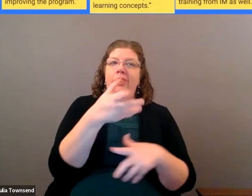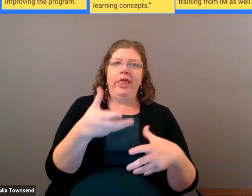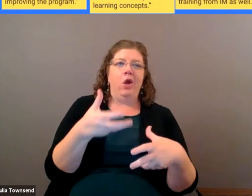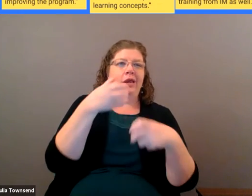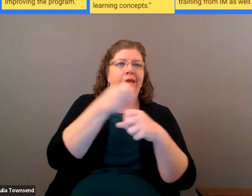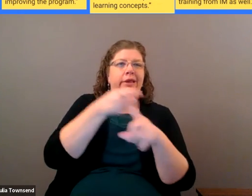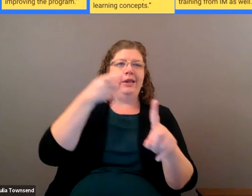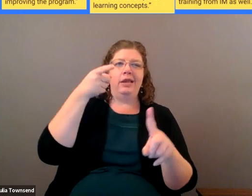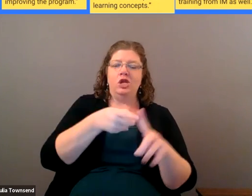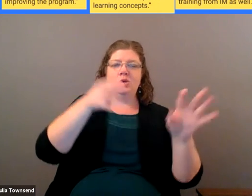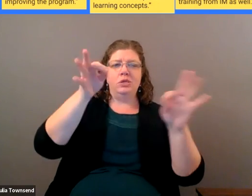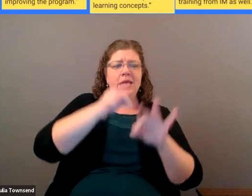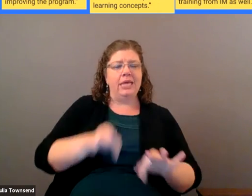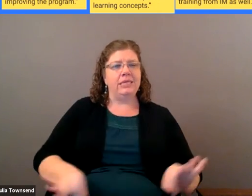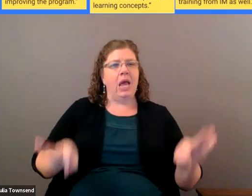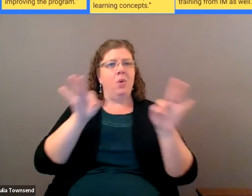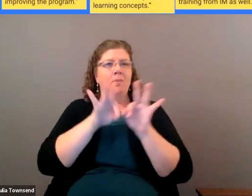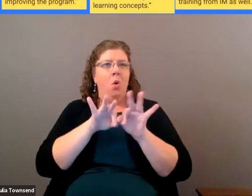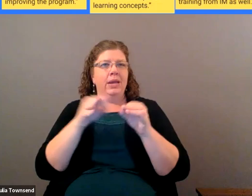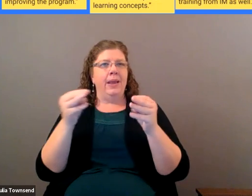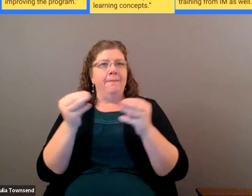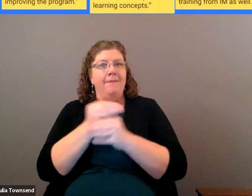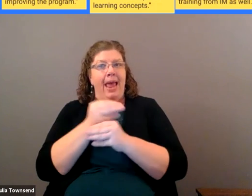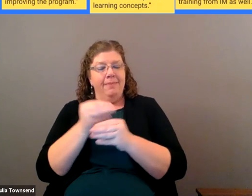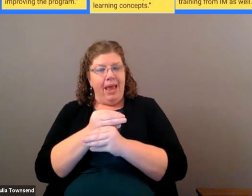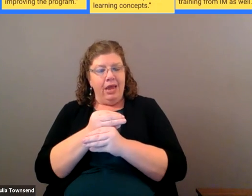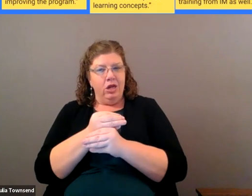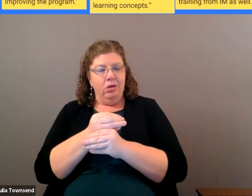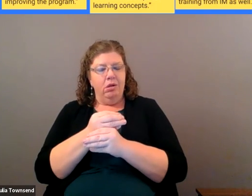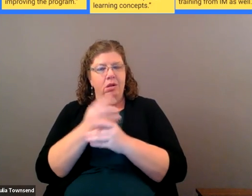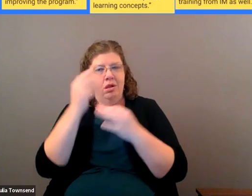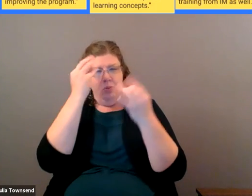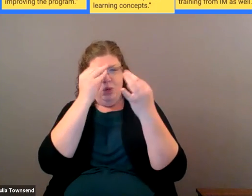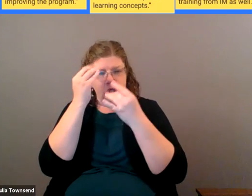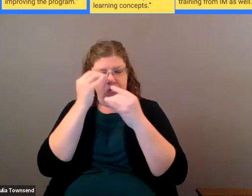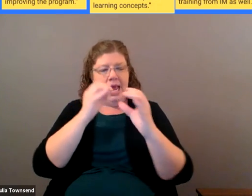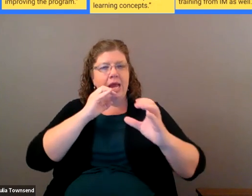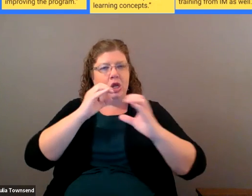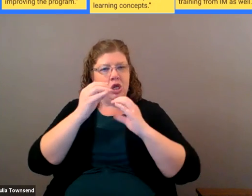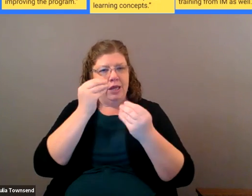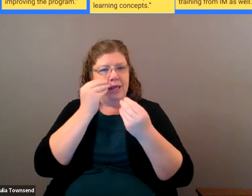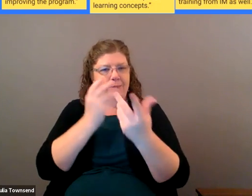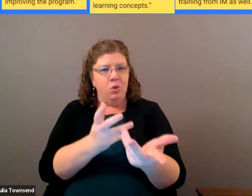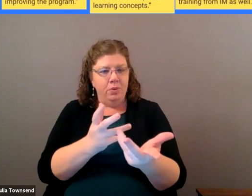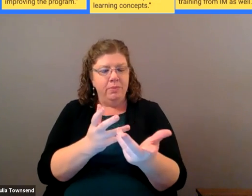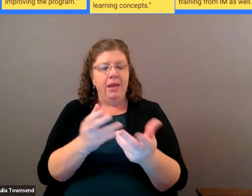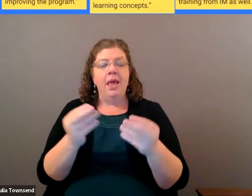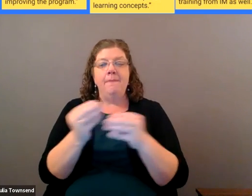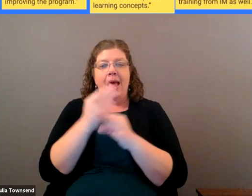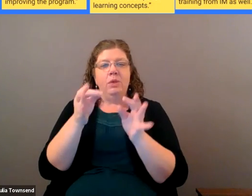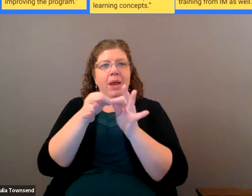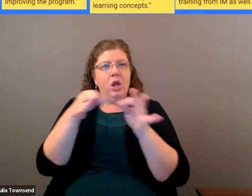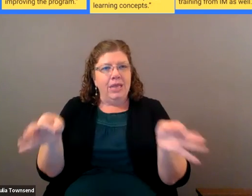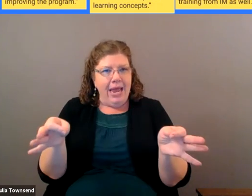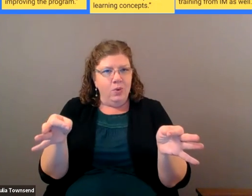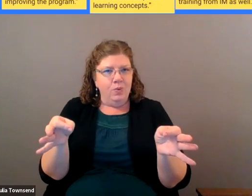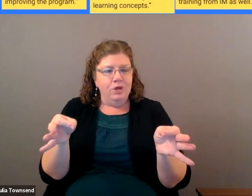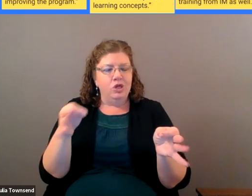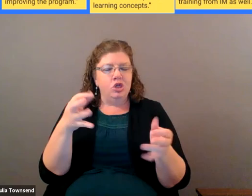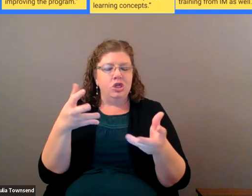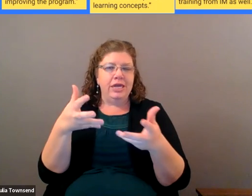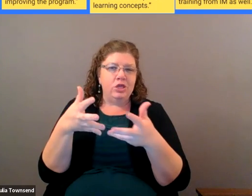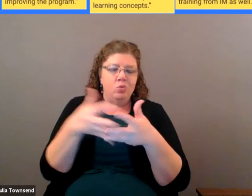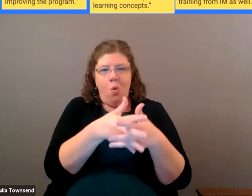se describe lo importante que es el razonamiento y la comunicación matemática y